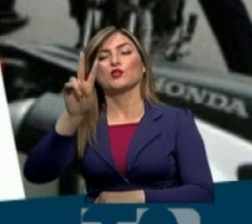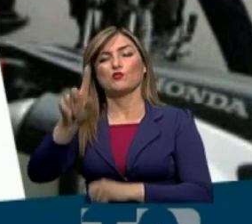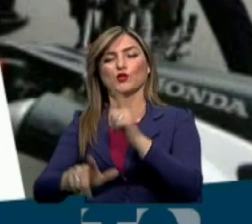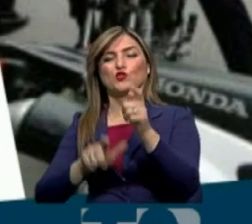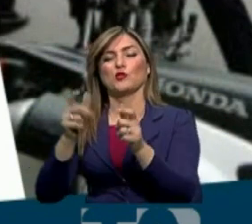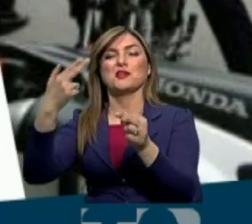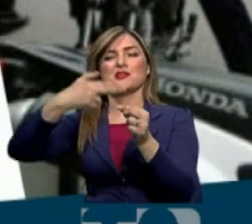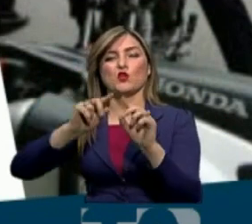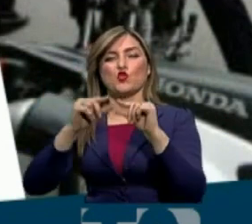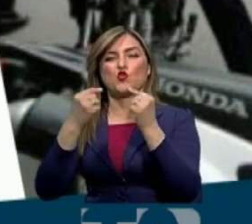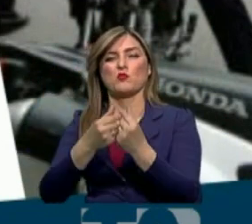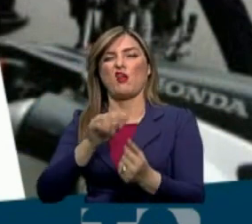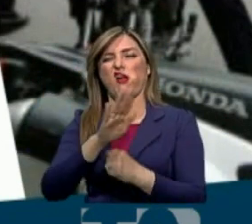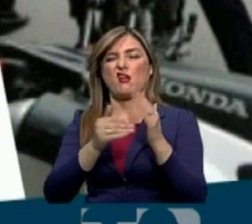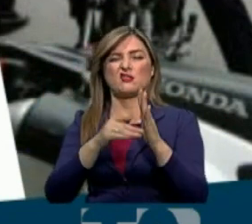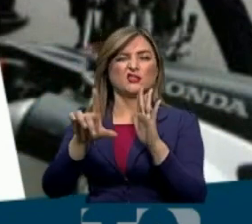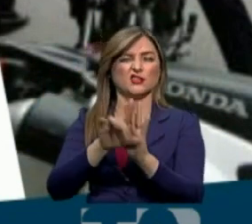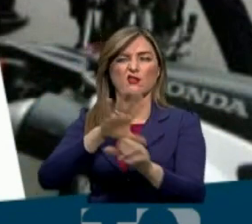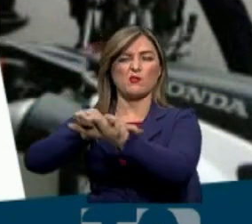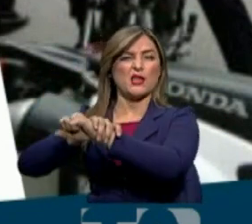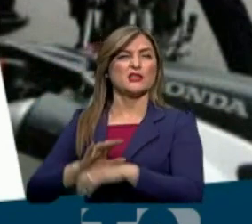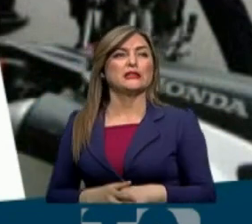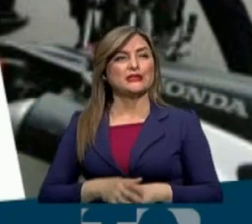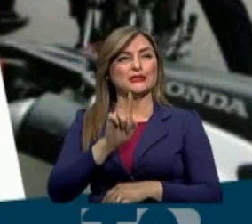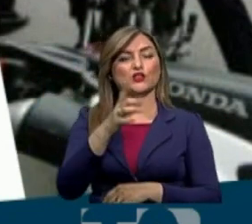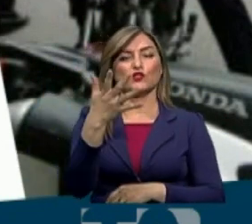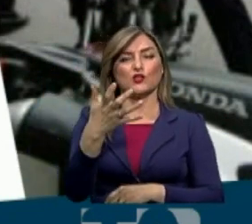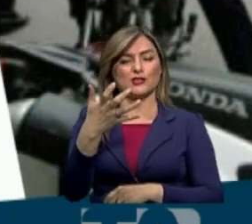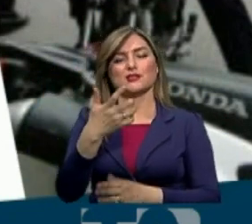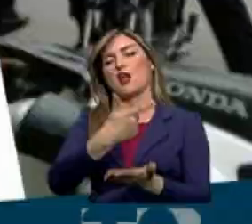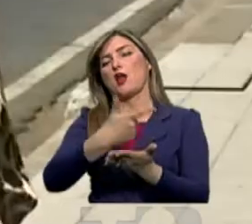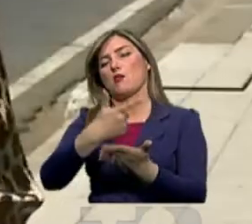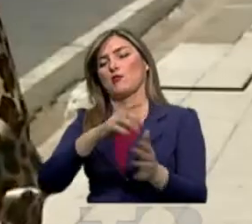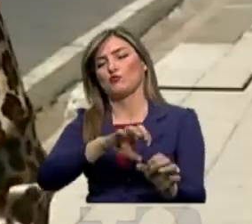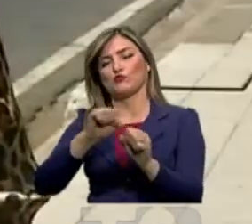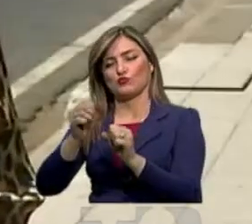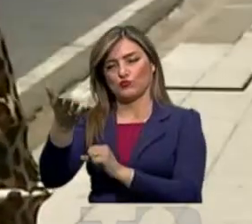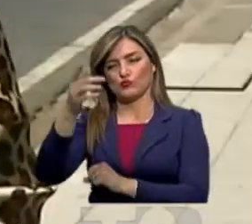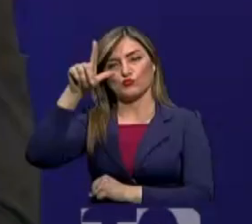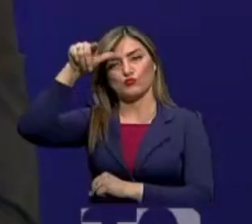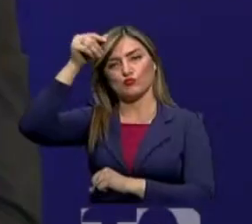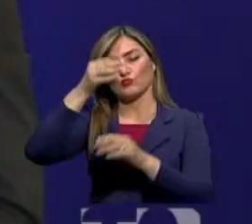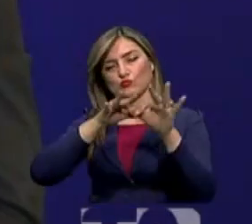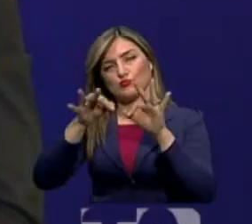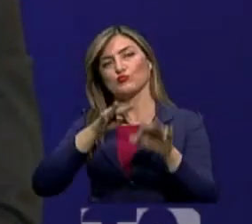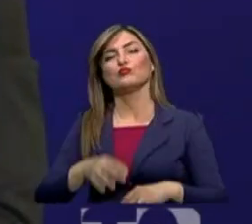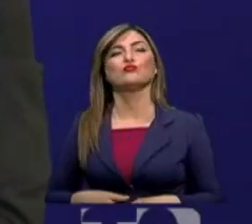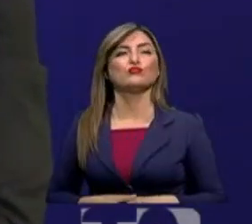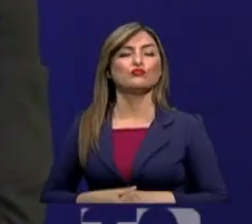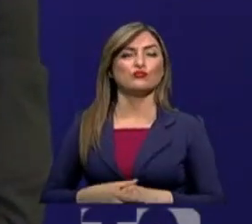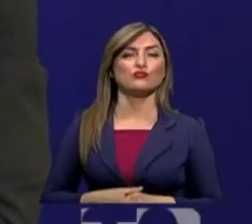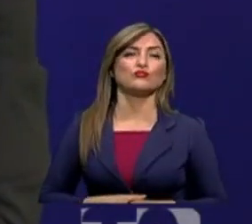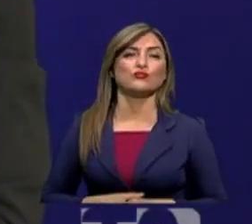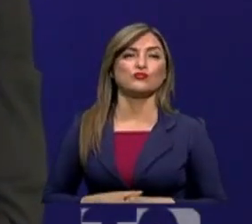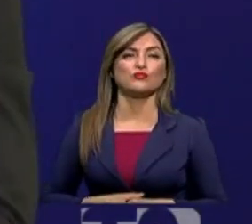personas vinculadas al cometimiento de delitos y el decomiso de 115 armas de fuego. Escuchamos al gobernador. Adicionalmente, les